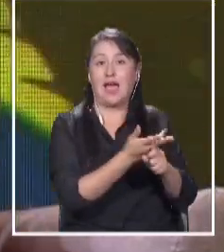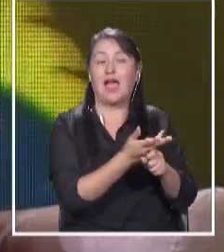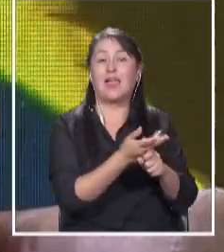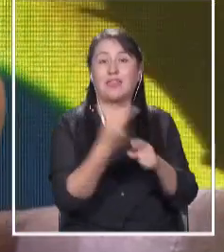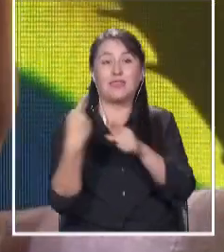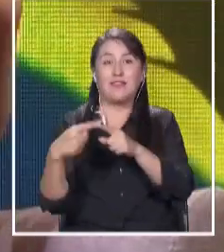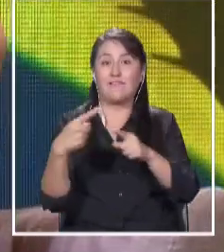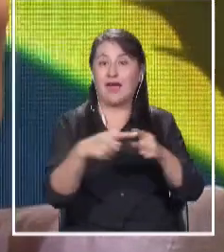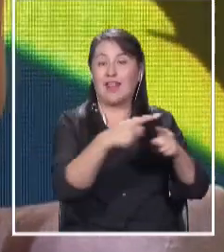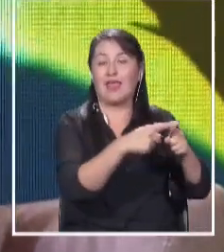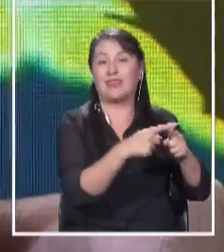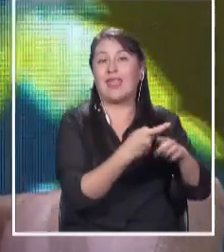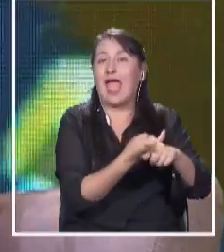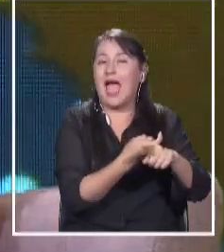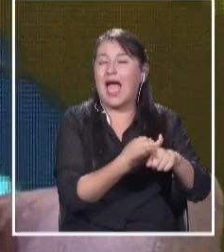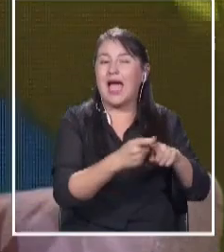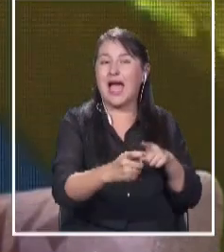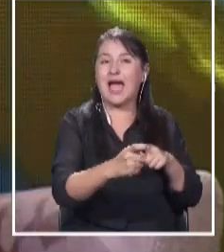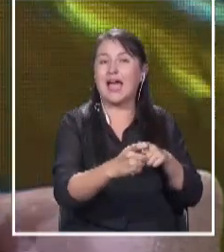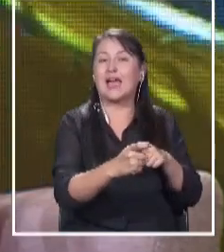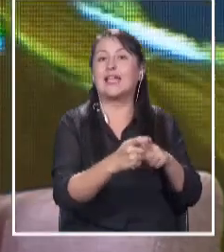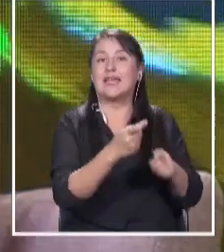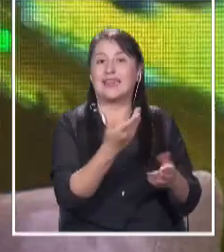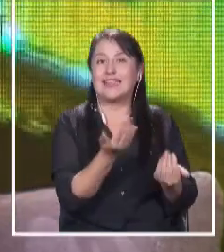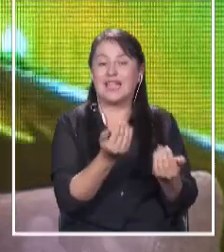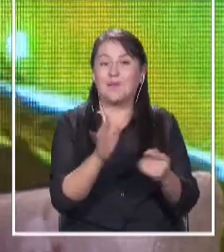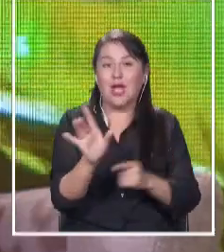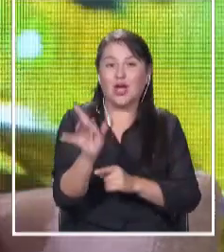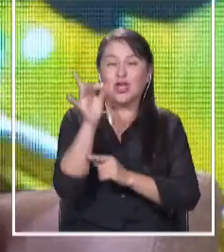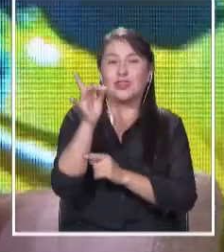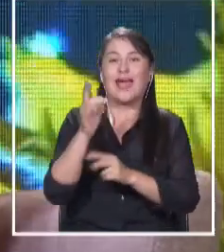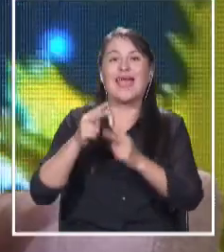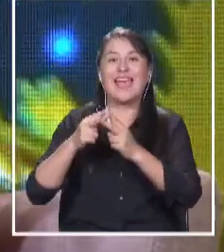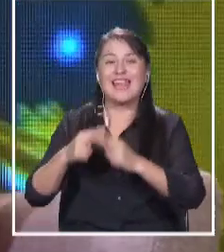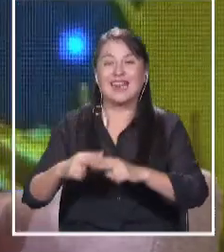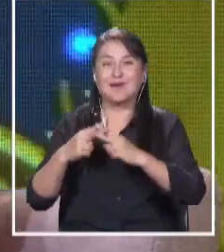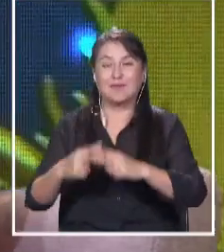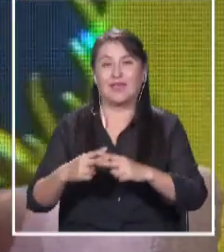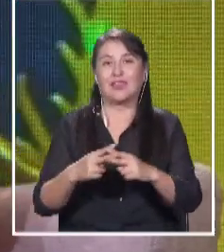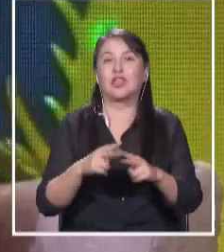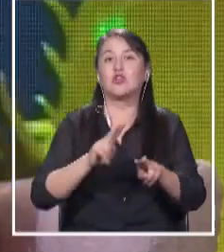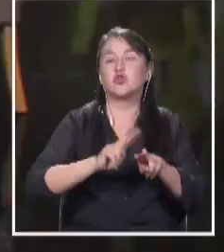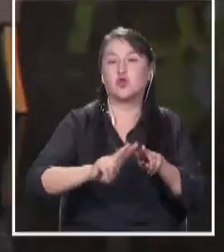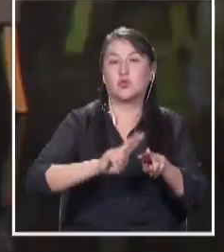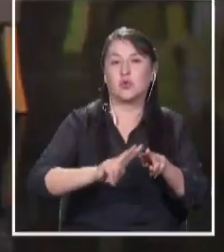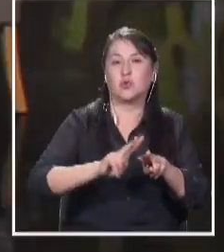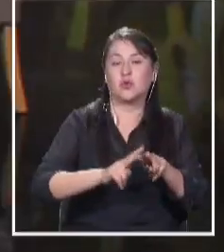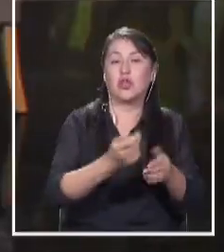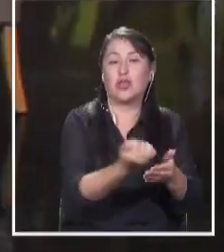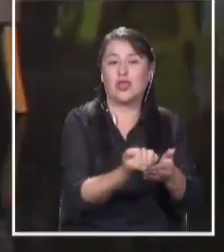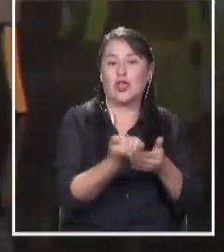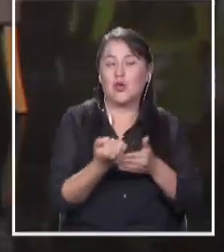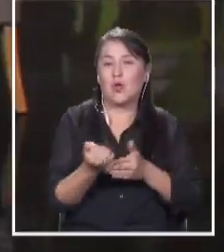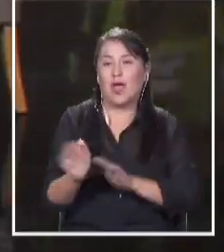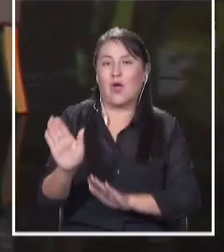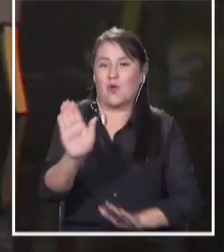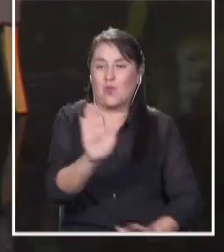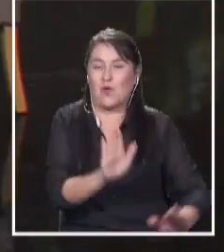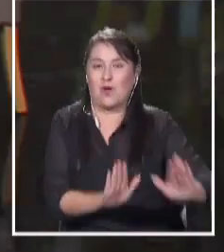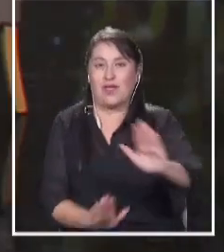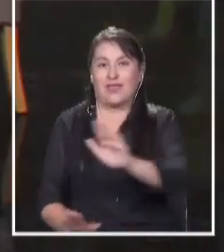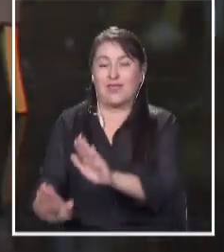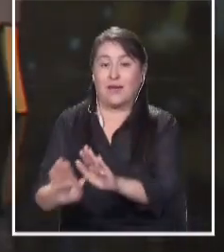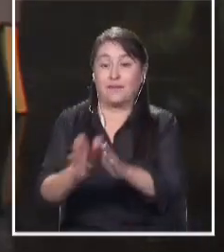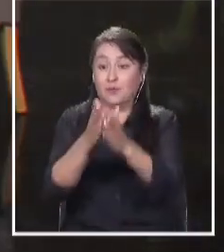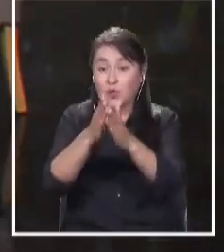amenazas y necesitamos encontrar herramientas, soluciones que nos ayuden a protegerlas. Pero en un océano en el que